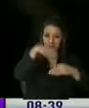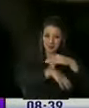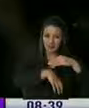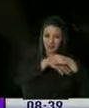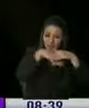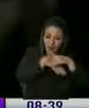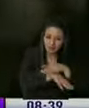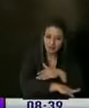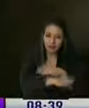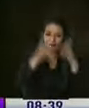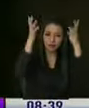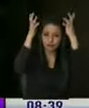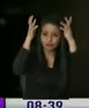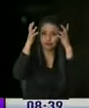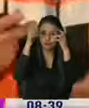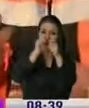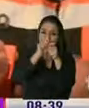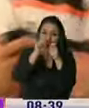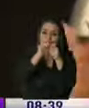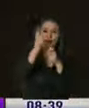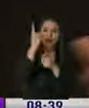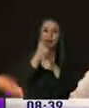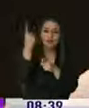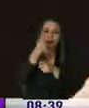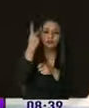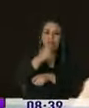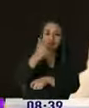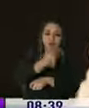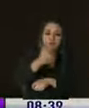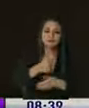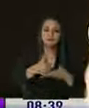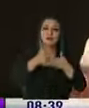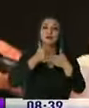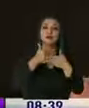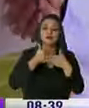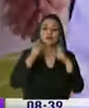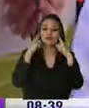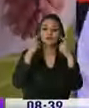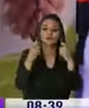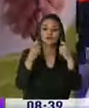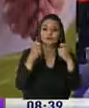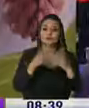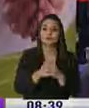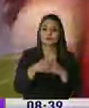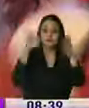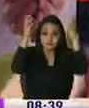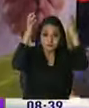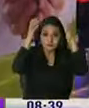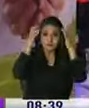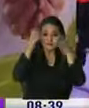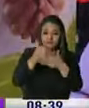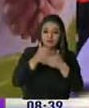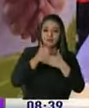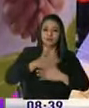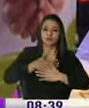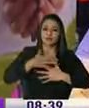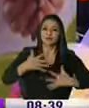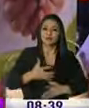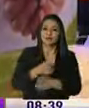tierra. En él marcó cada uno de los días. Dice que eso le ayudó a mantener la cordura. Y este casco me hace sentir